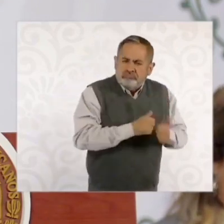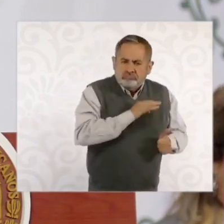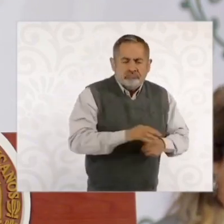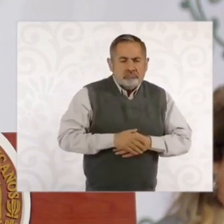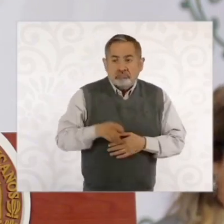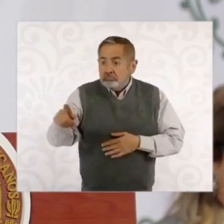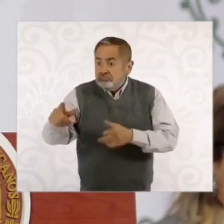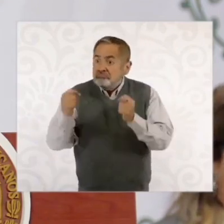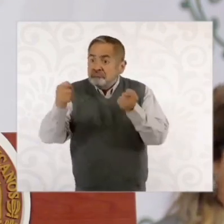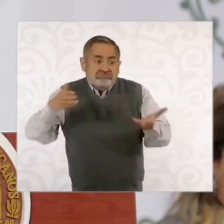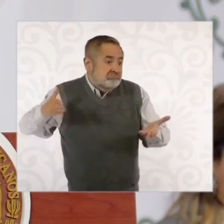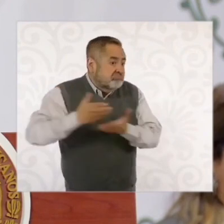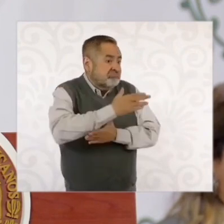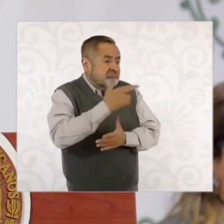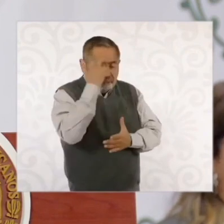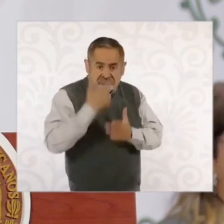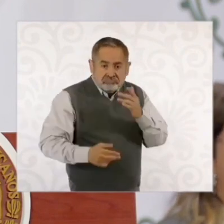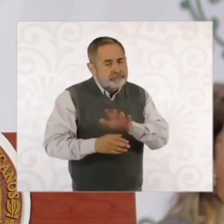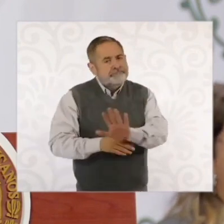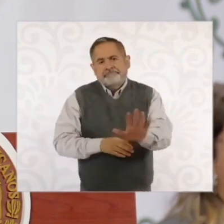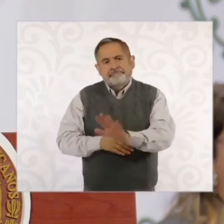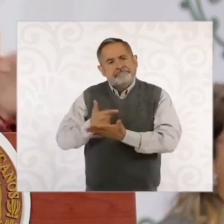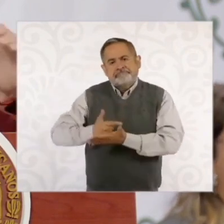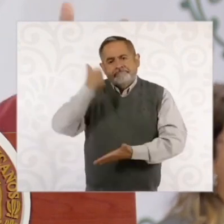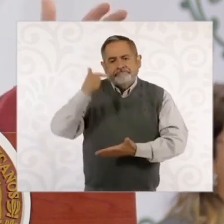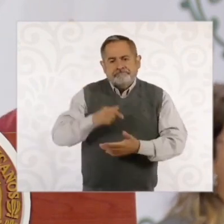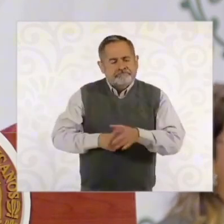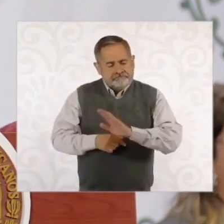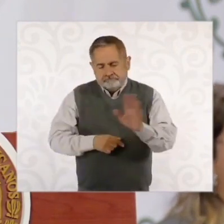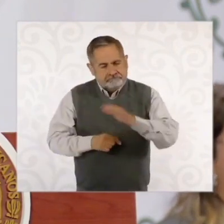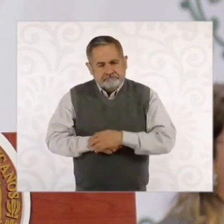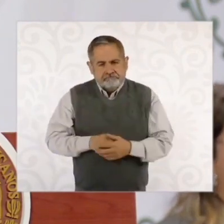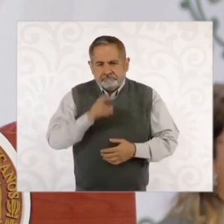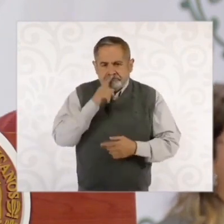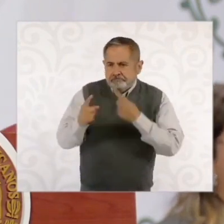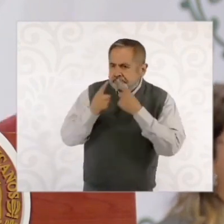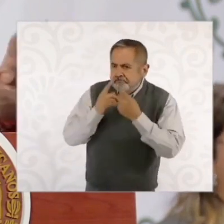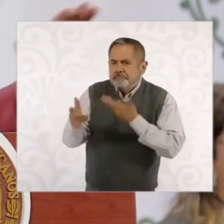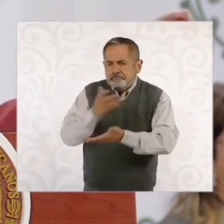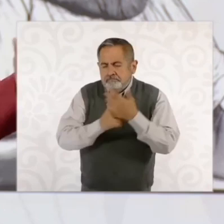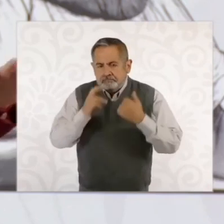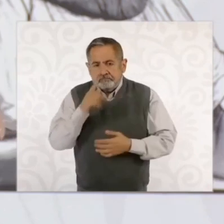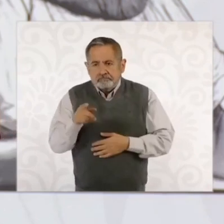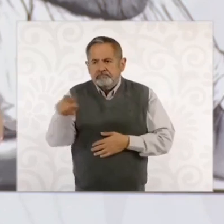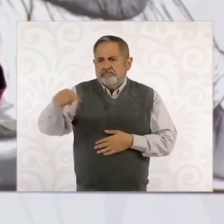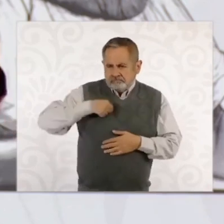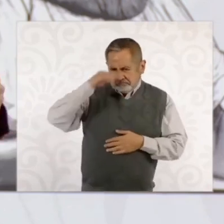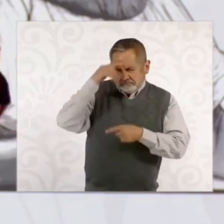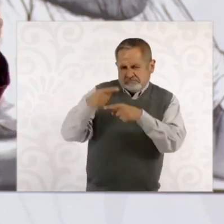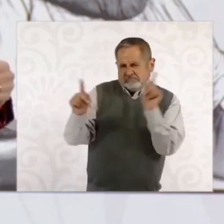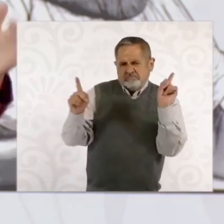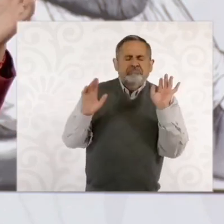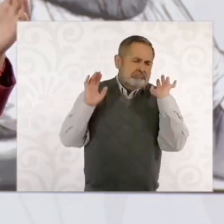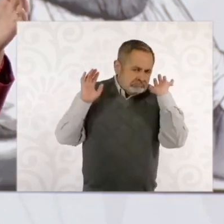pues sería muy grave. Entonces, el diálogo siempre es lo mejor, siempre. Se pueden tener diferencias y se